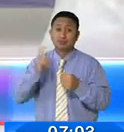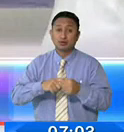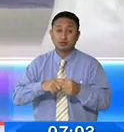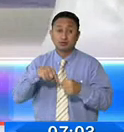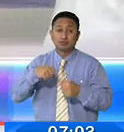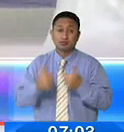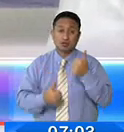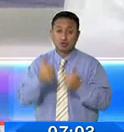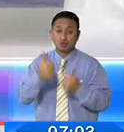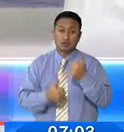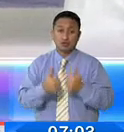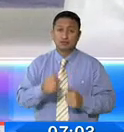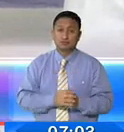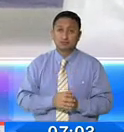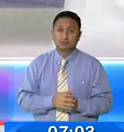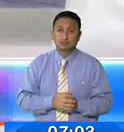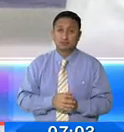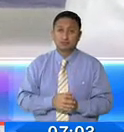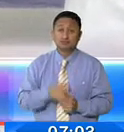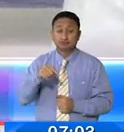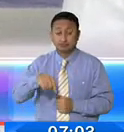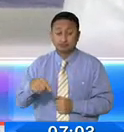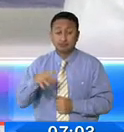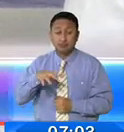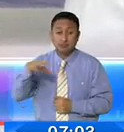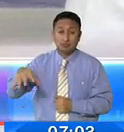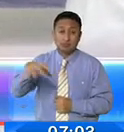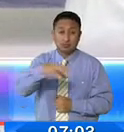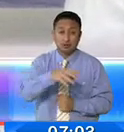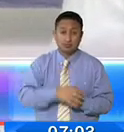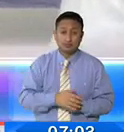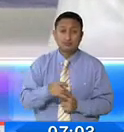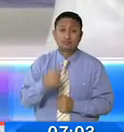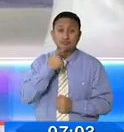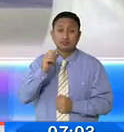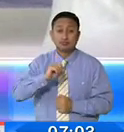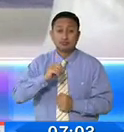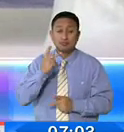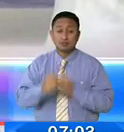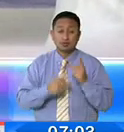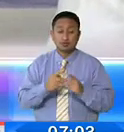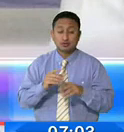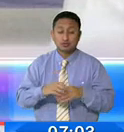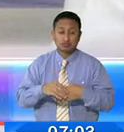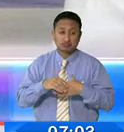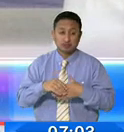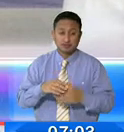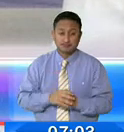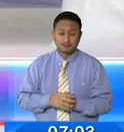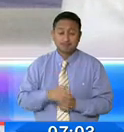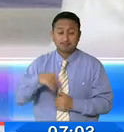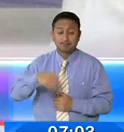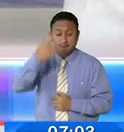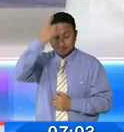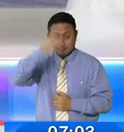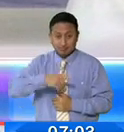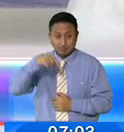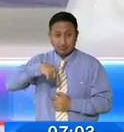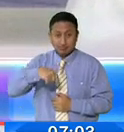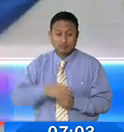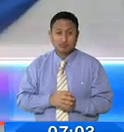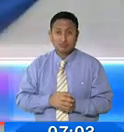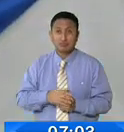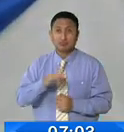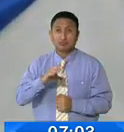candidaturas, candidaturas provinciales, donde quedaron procesos inconclusos. Esta fue la decisión que tomamos en el Consejo Electoral.